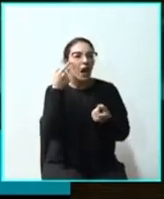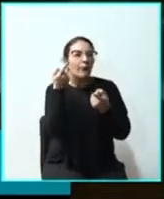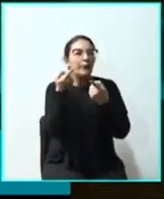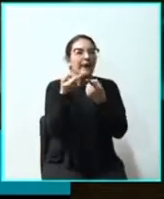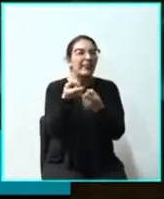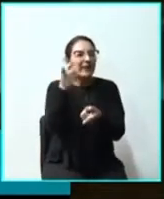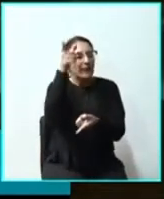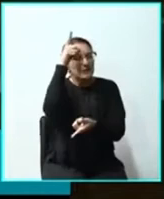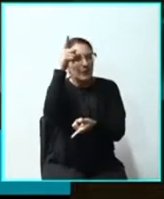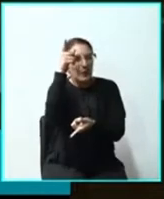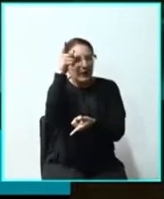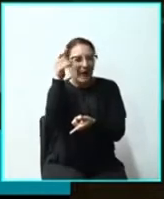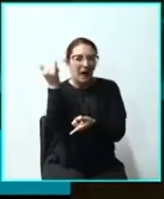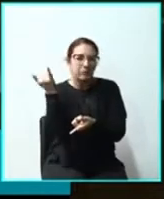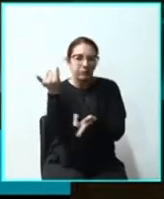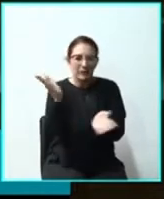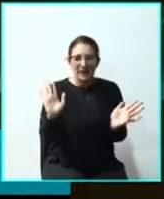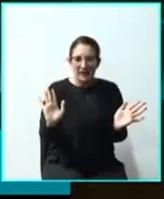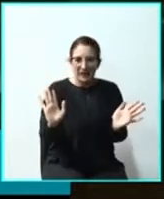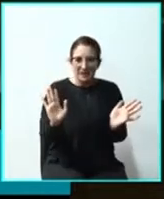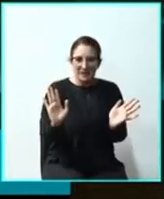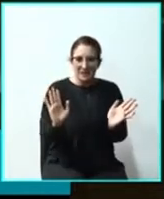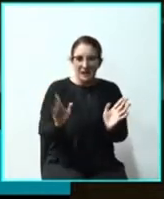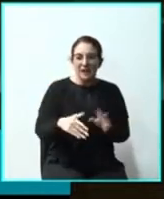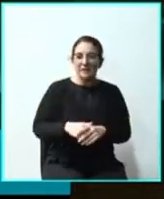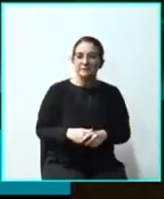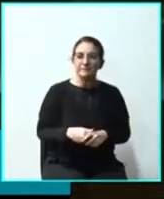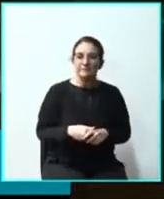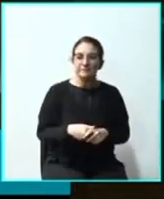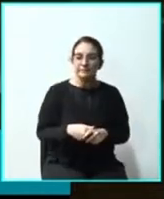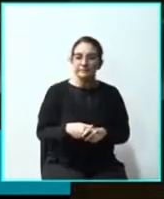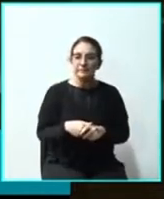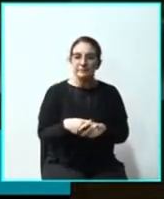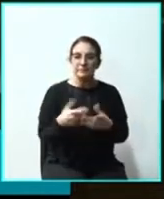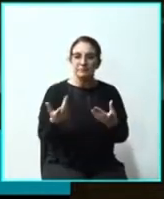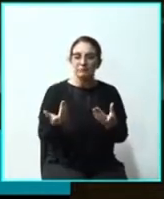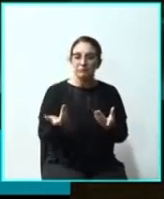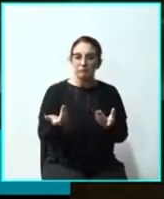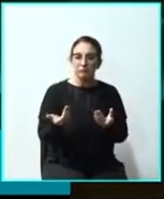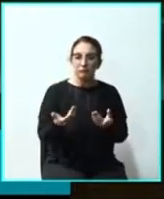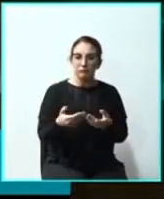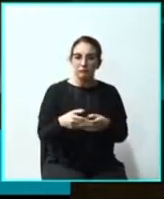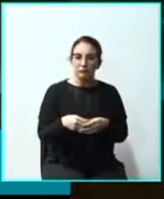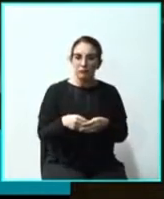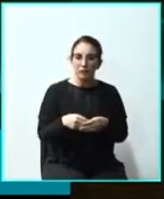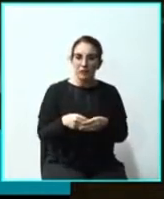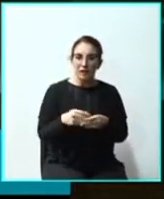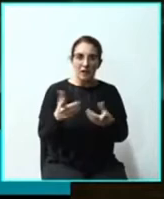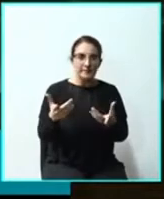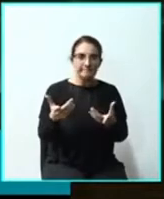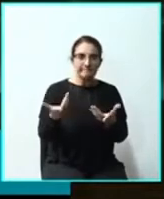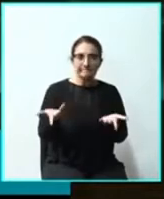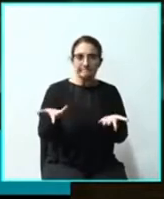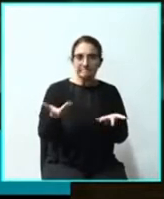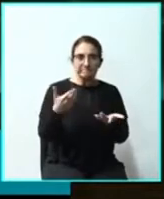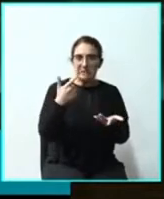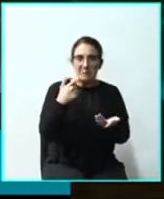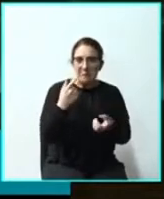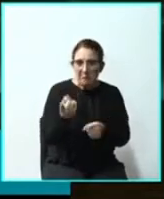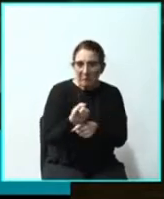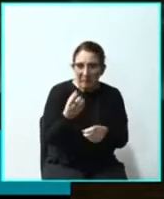el propósito que finalmente justificaría una medida de este tipo, no tiene equilibrio frente a lo que se está haciendo